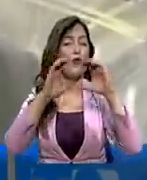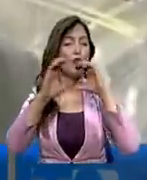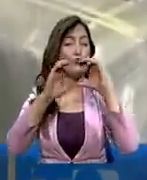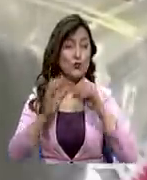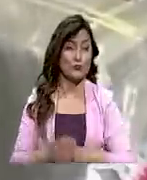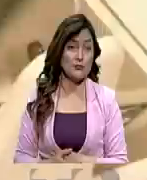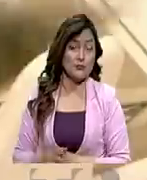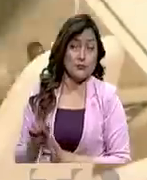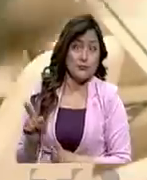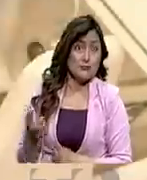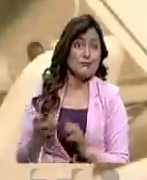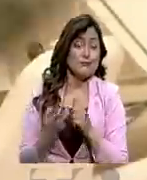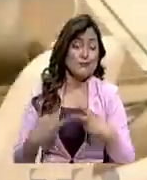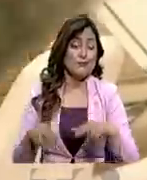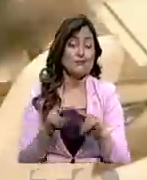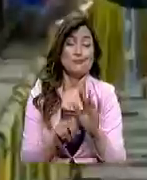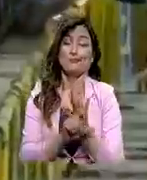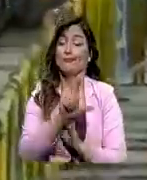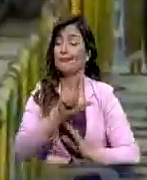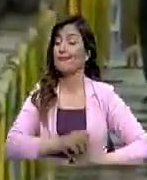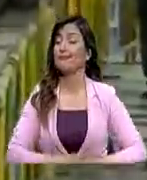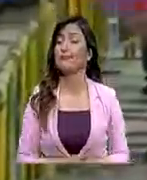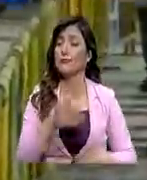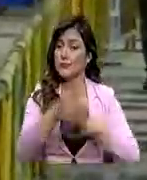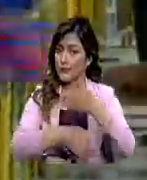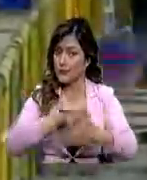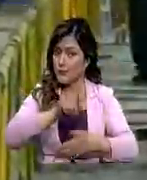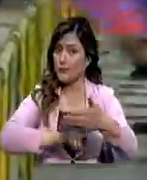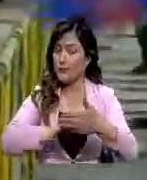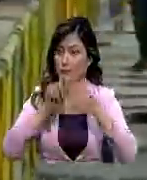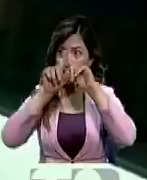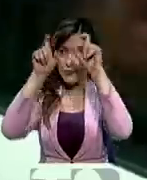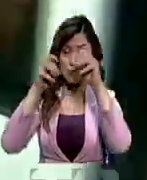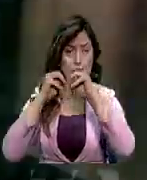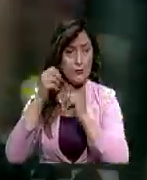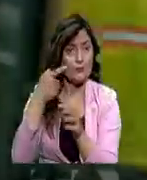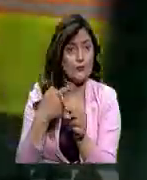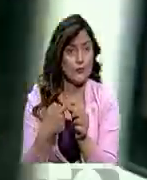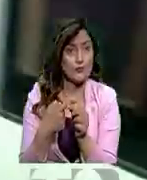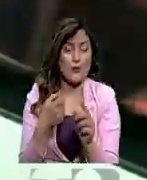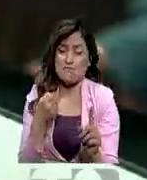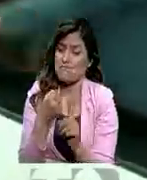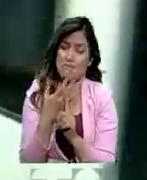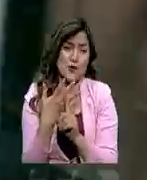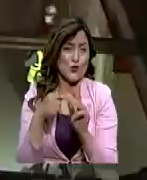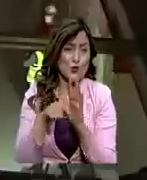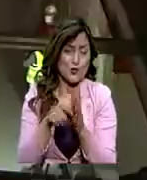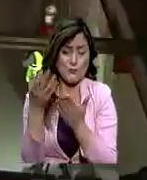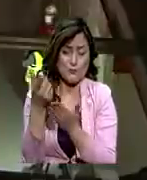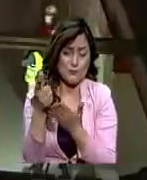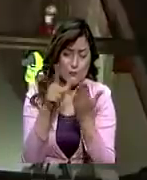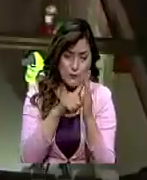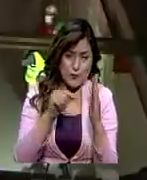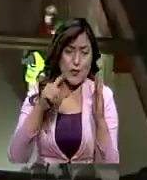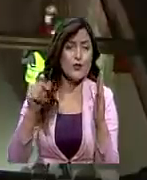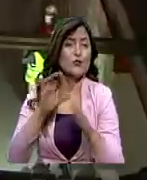Ceballos insiste en que existió sobreprecio y que estos procesos que se realizaron por la empresa Metro de Quito perjudican gravemente las finanzas